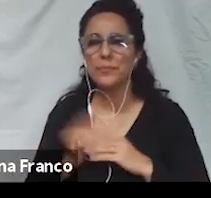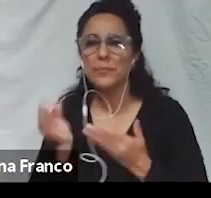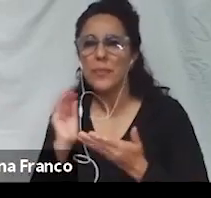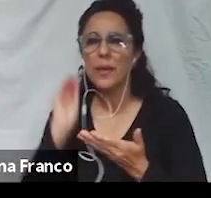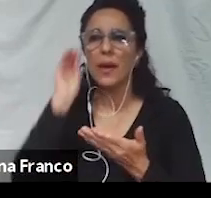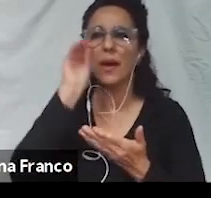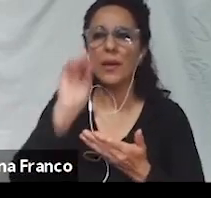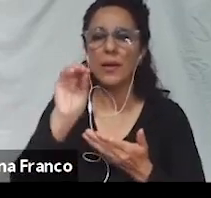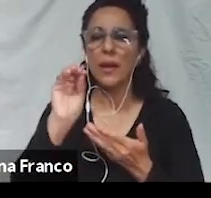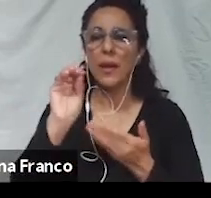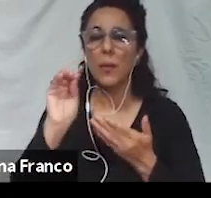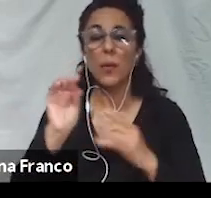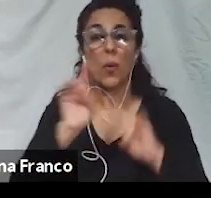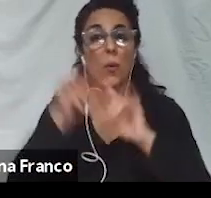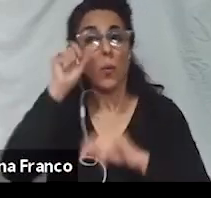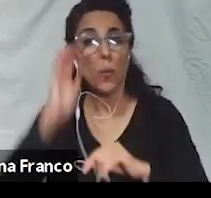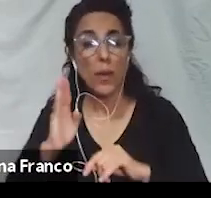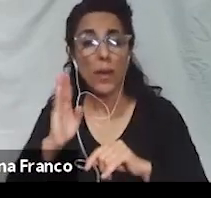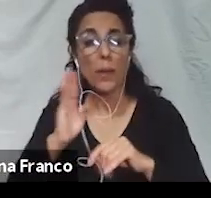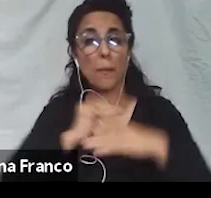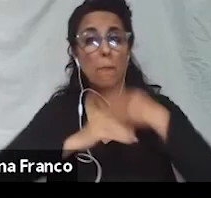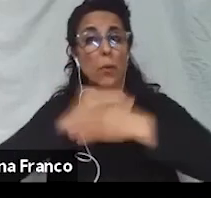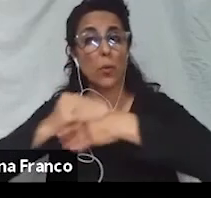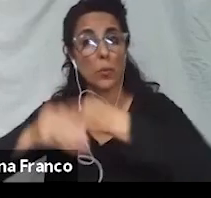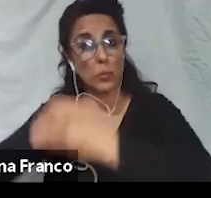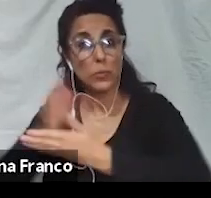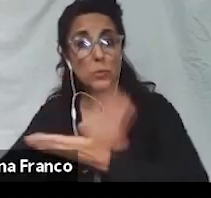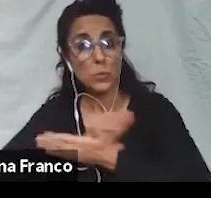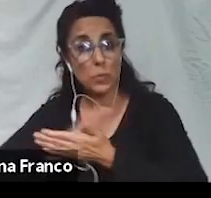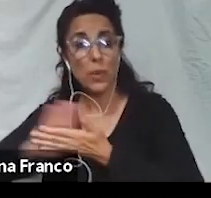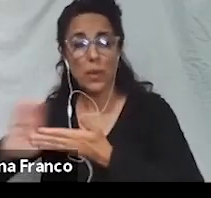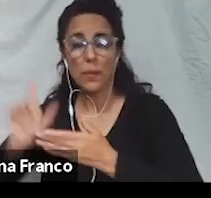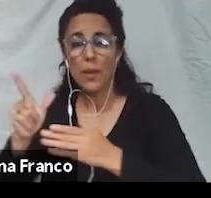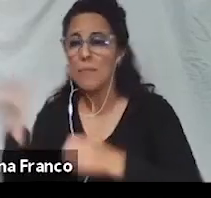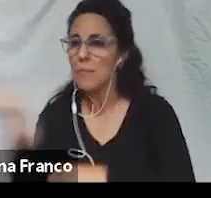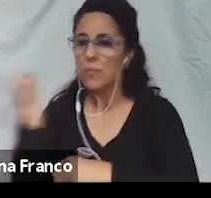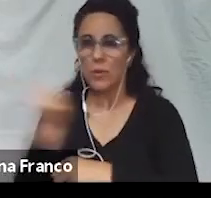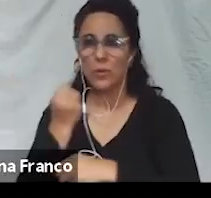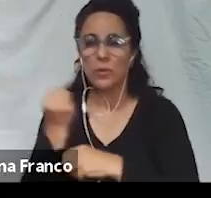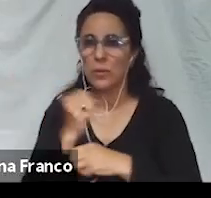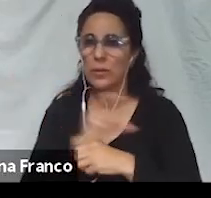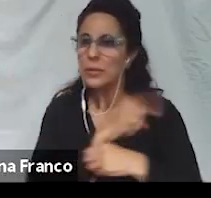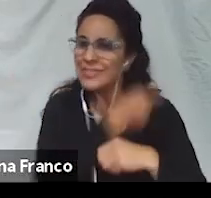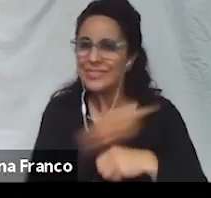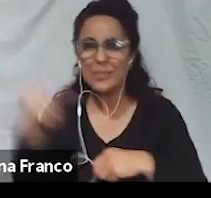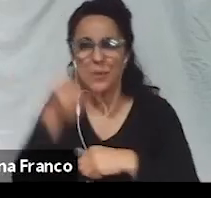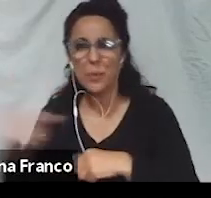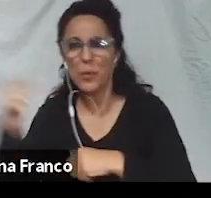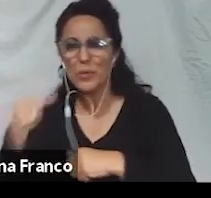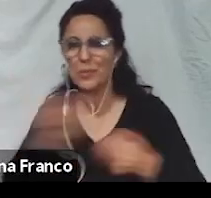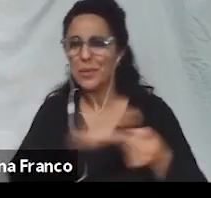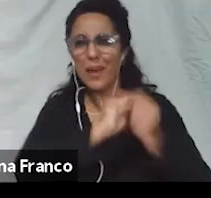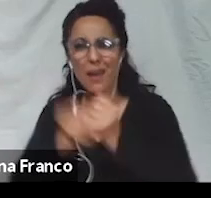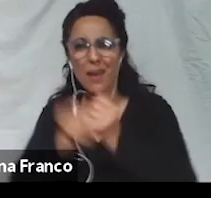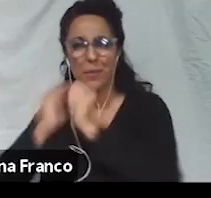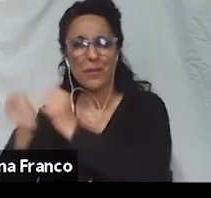con sitios que están en preproducción, es como muy importante, hay versiones todas las semanas,